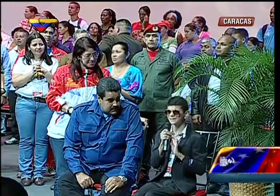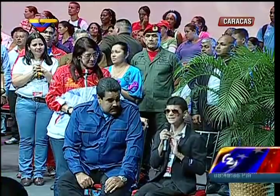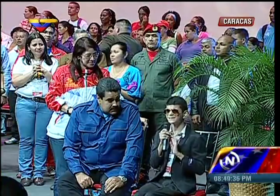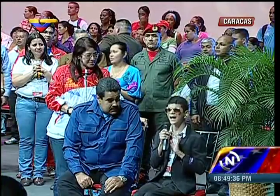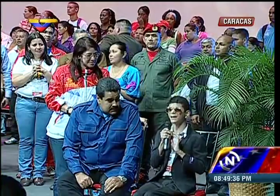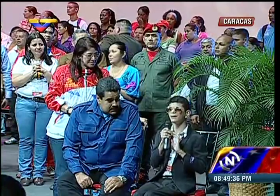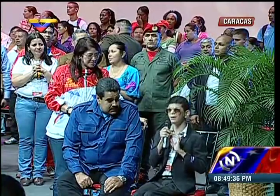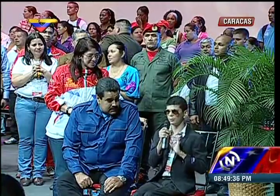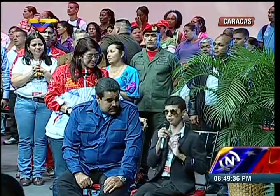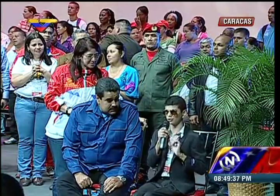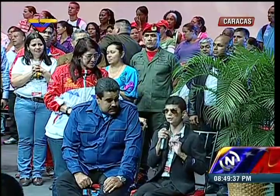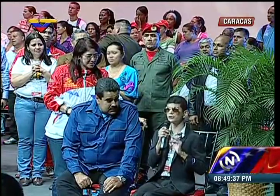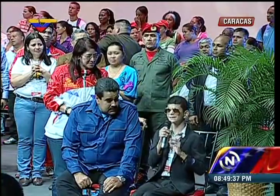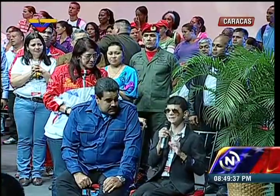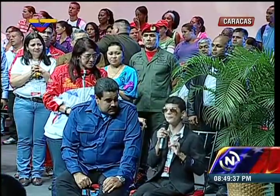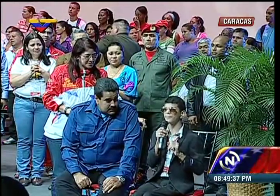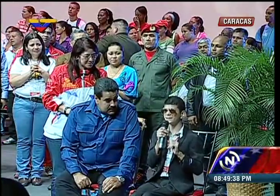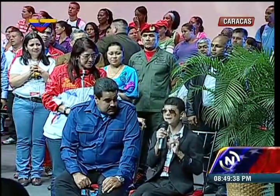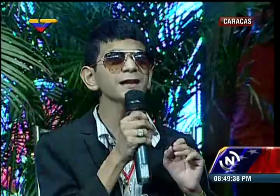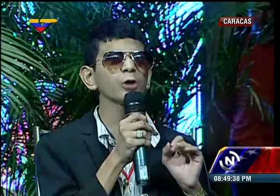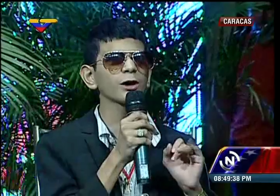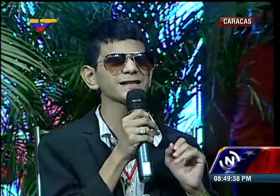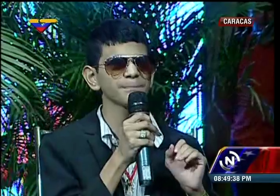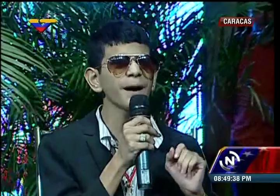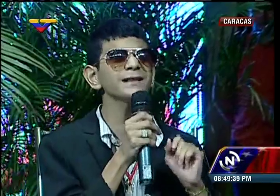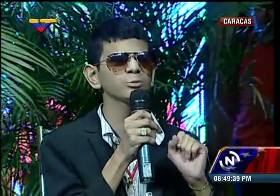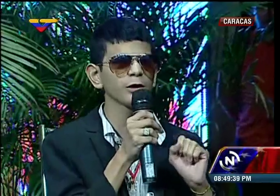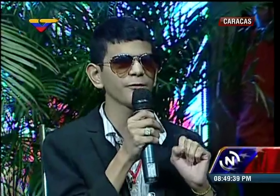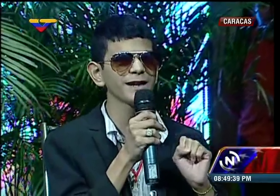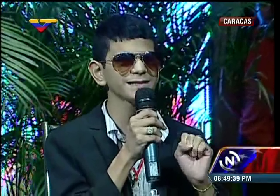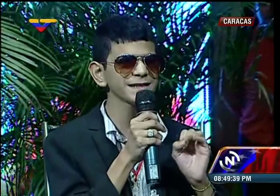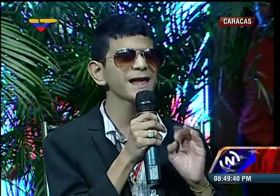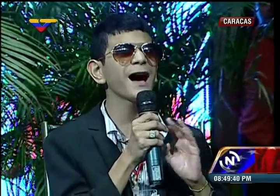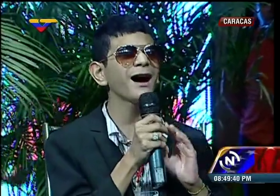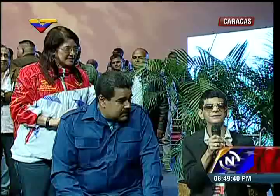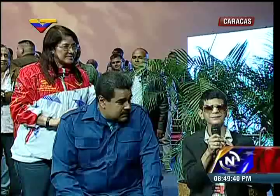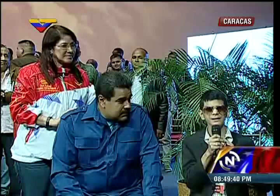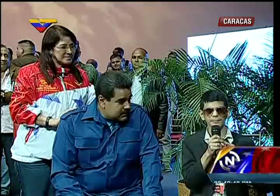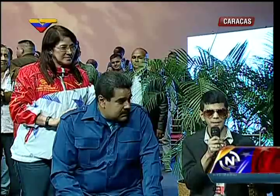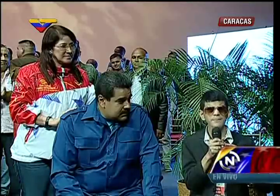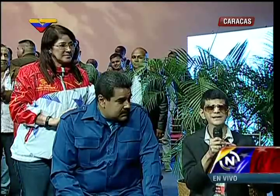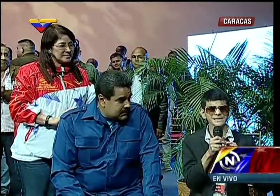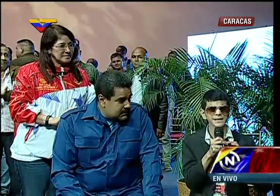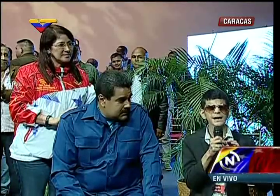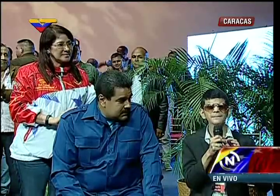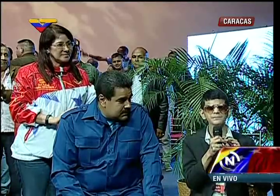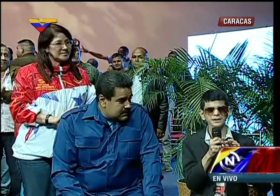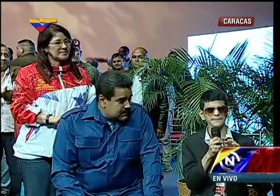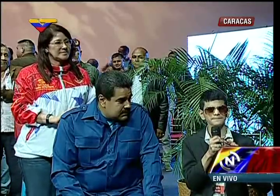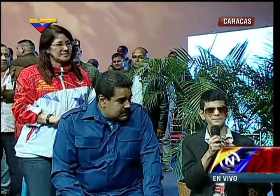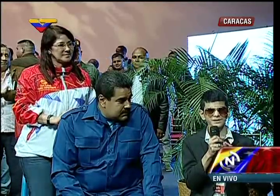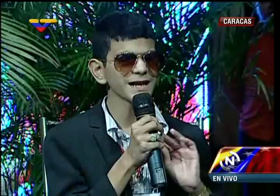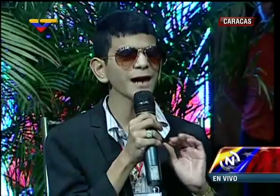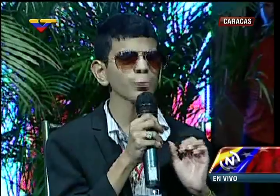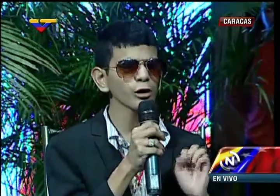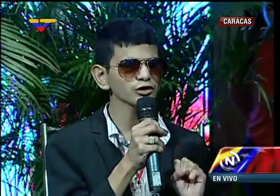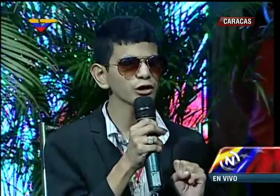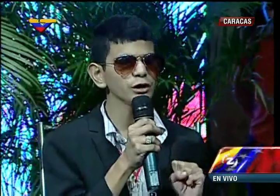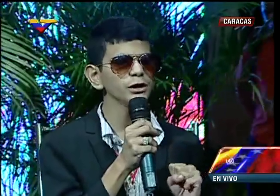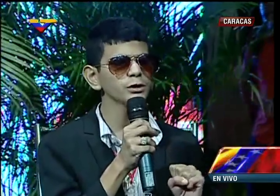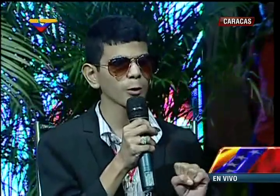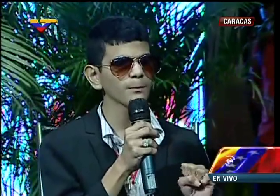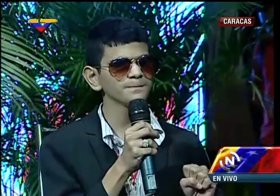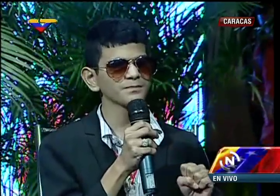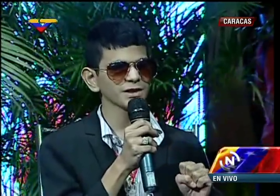tu fase inicial. Los niños están pidiendo respeto y felicidad. Mi presidente, ya no